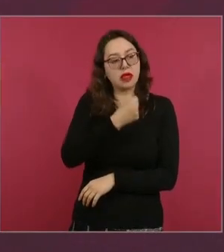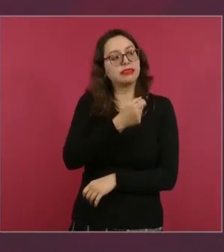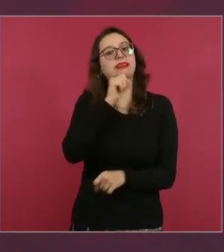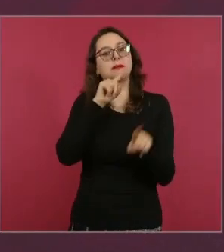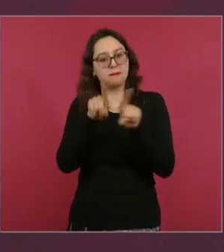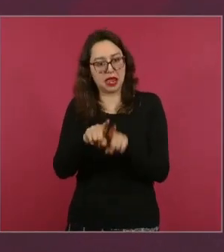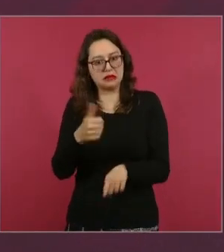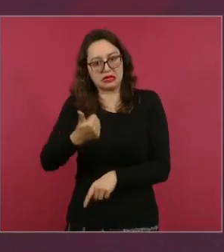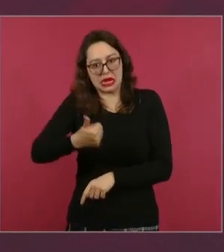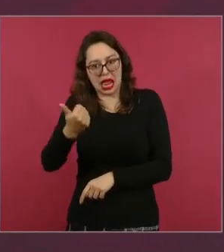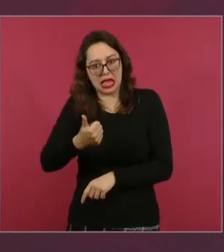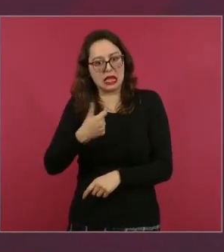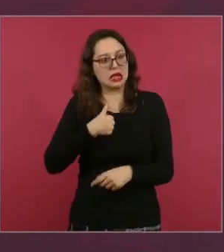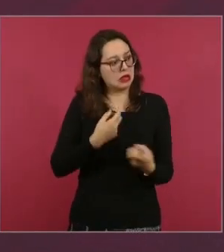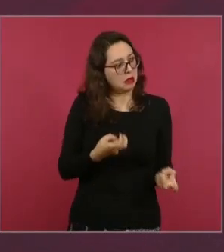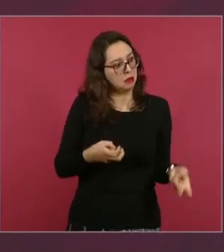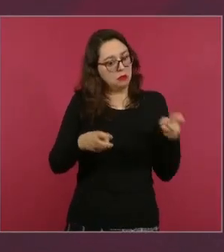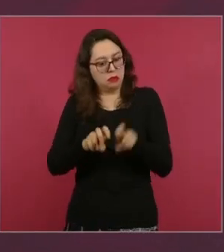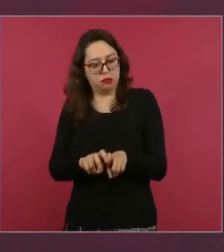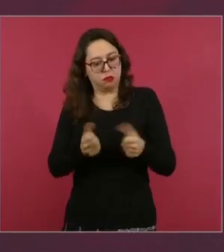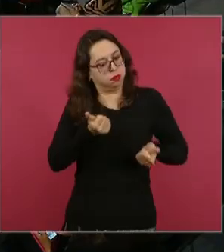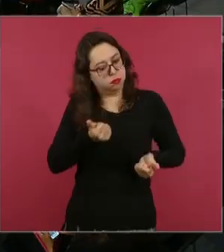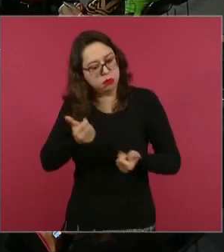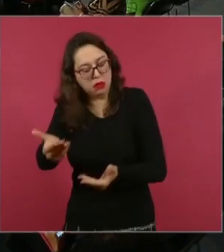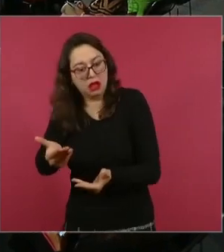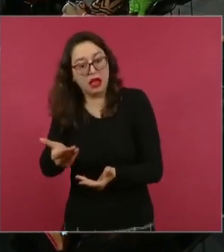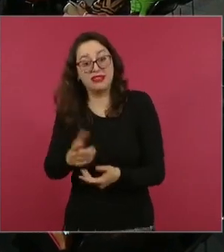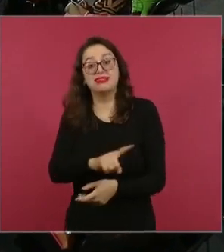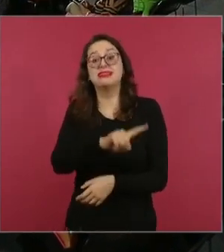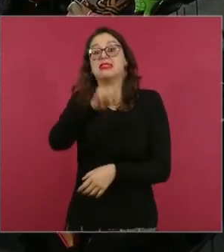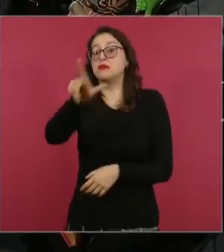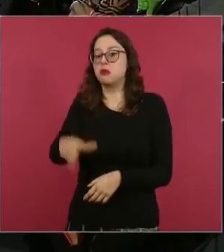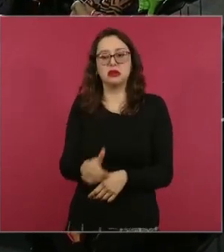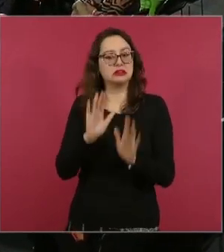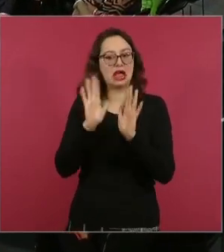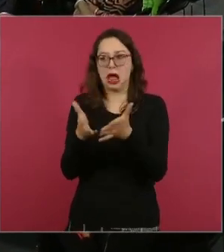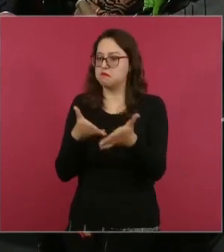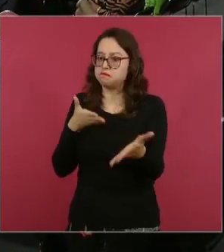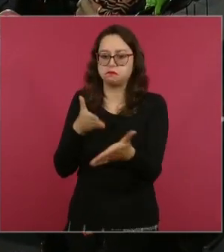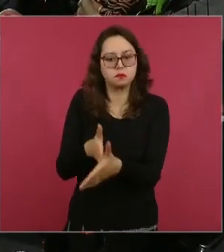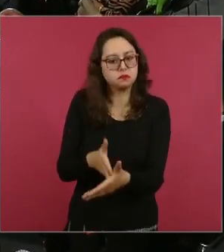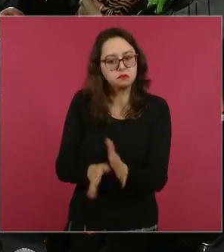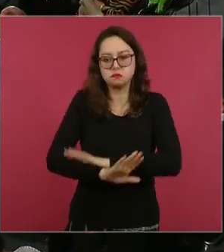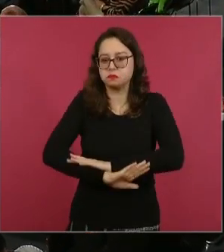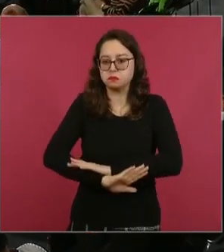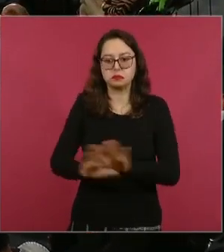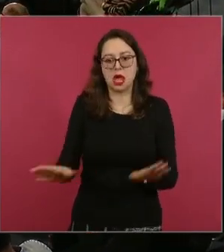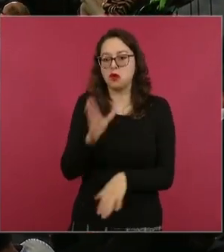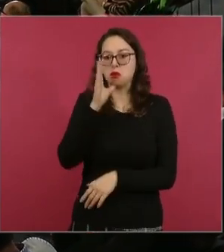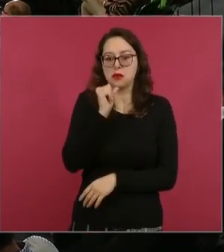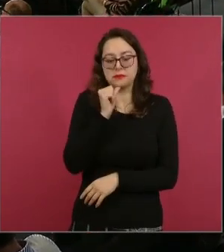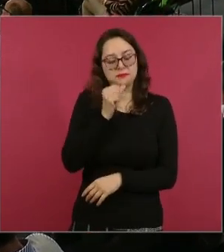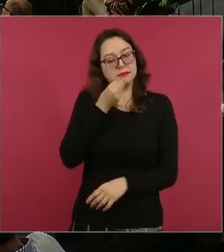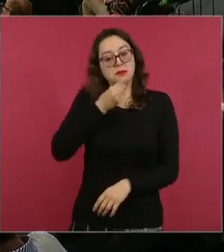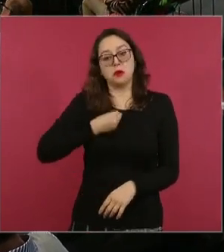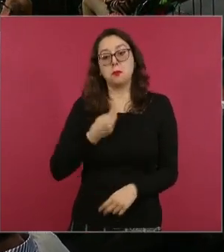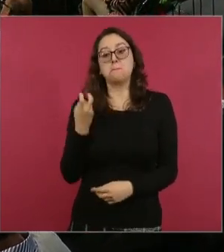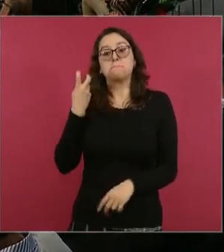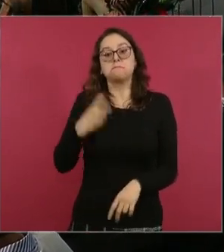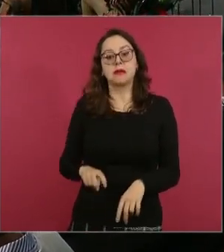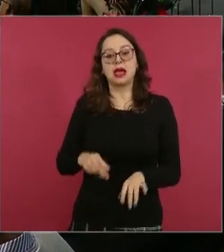caminamos caminamos a pie porque llegó el momento que no se no se